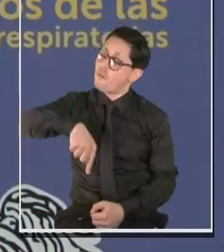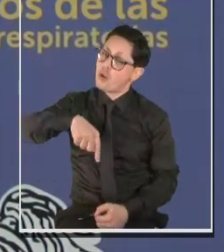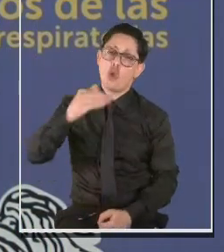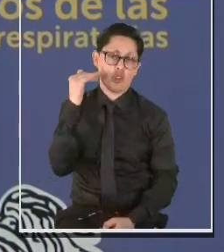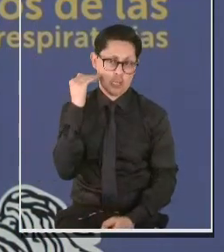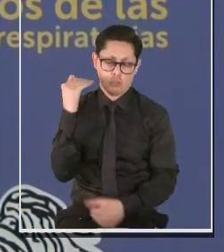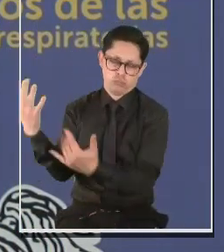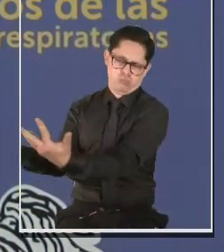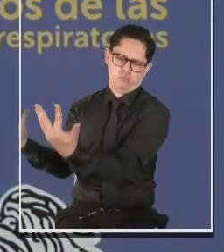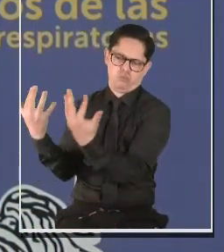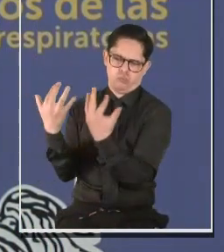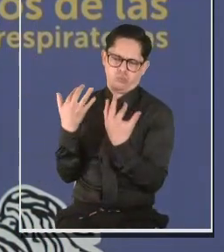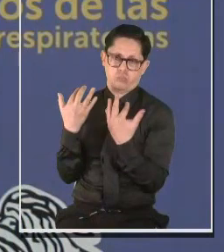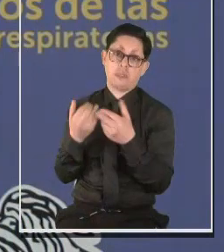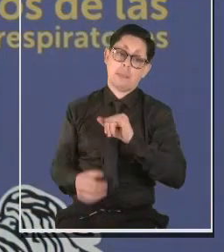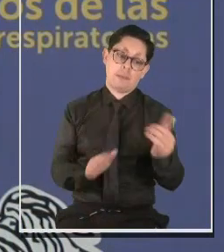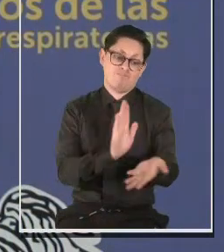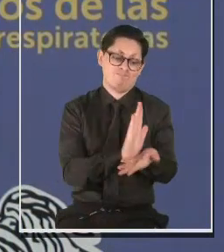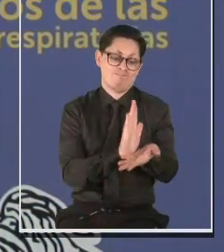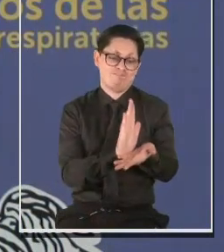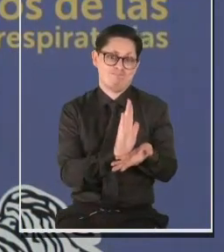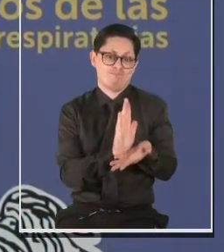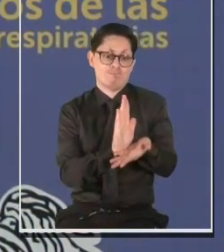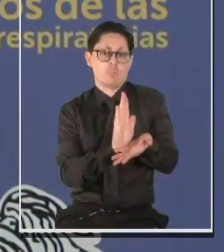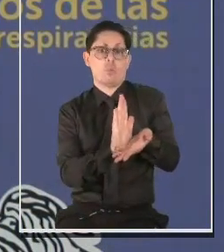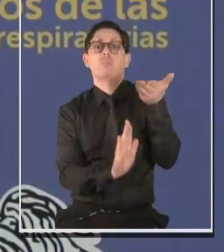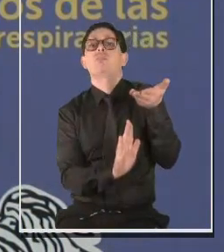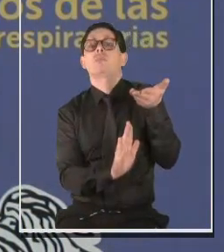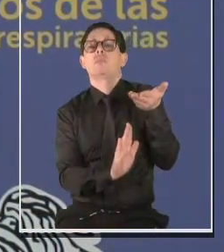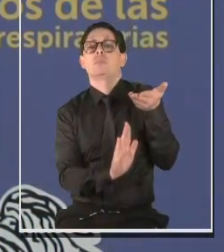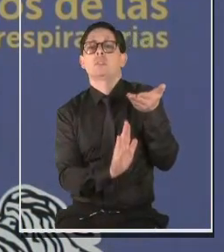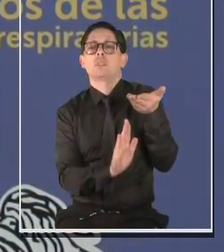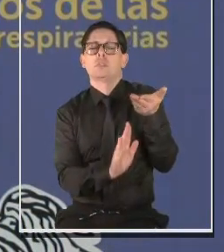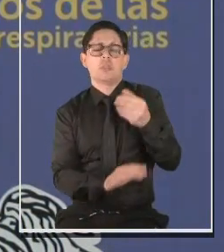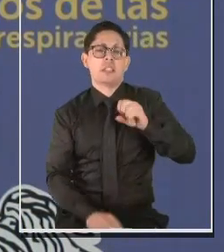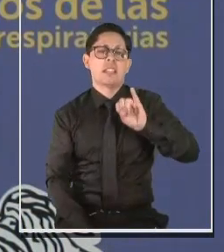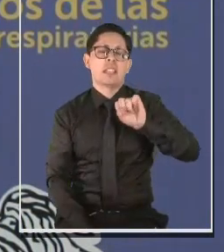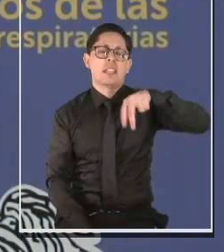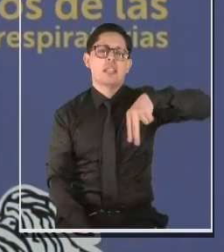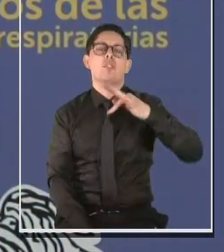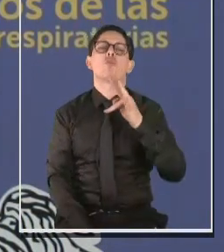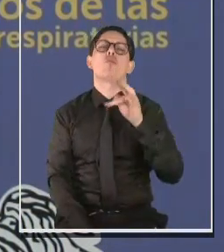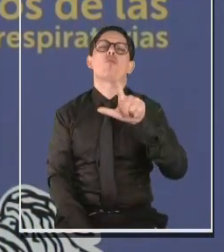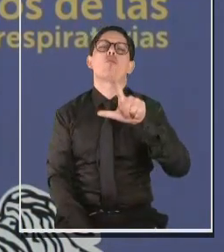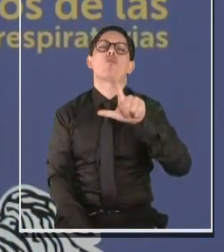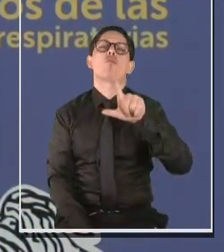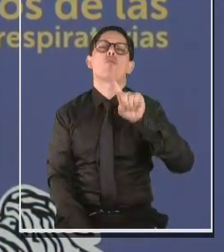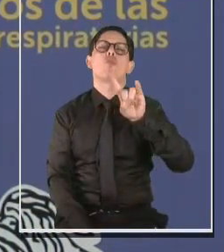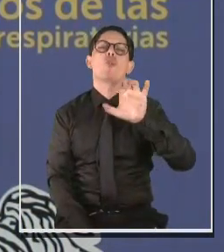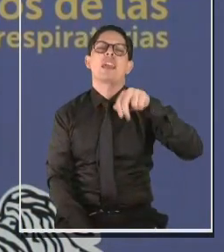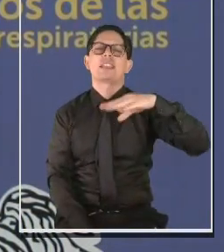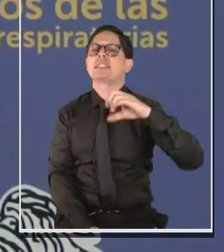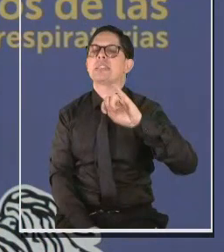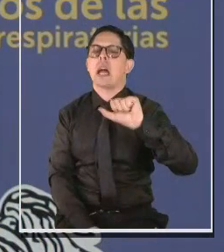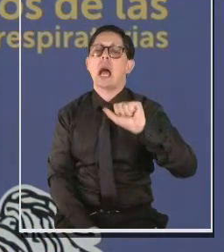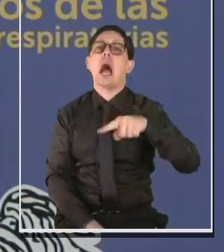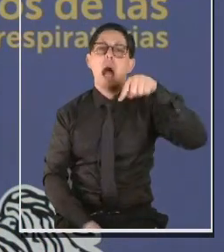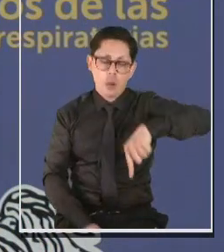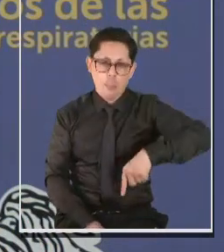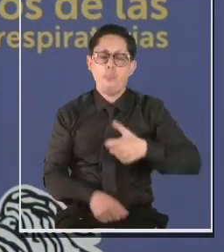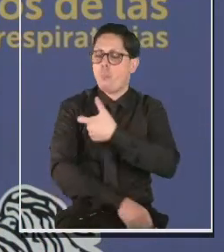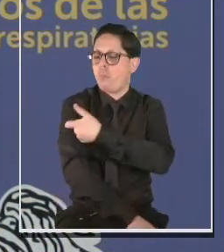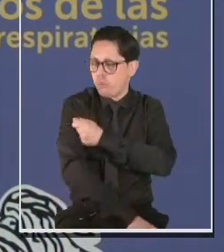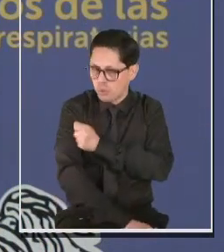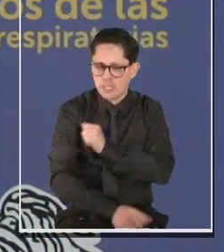pueden haber alzas de influenza por lo tanto estamos a tiempo ahora de vacunarnos para generar la mayor cantidad de